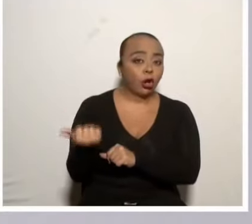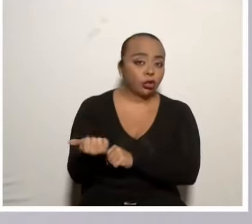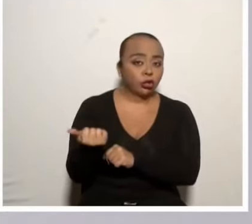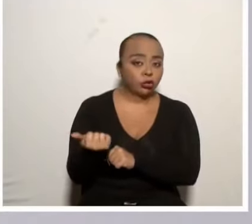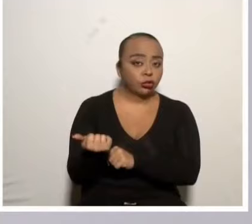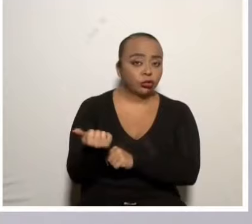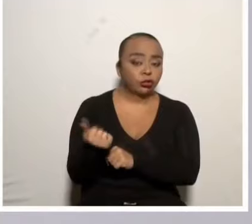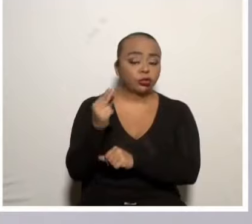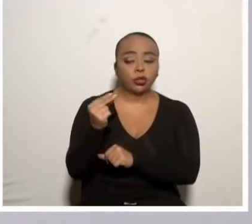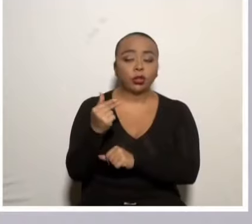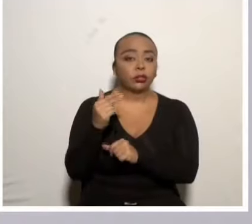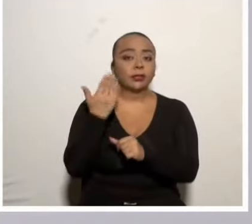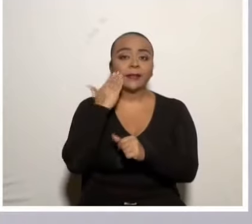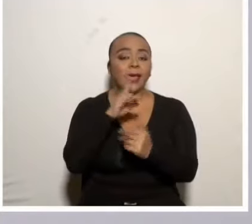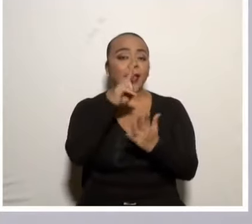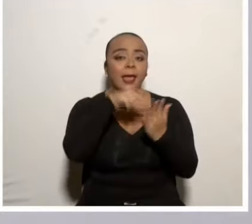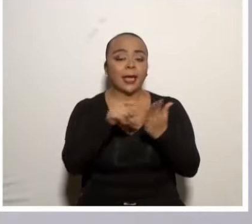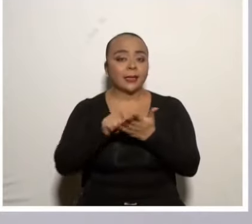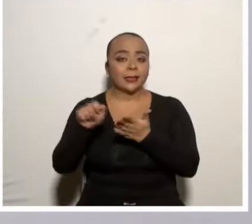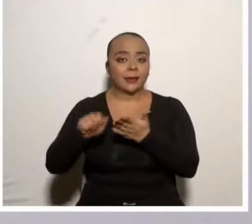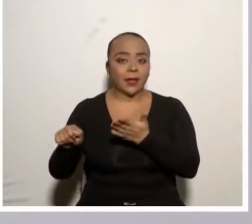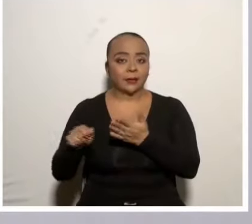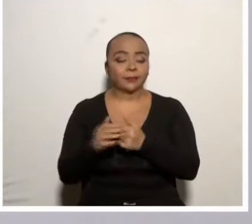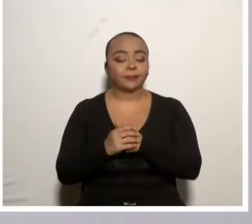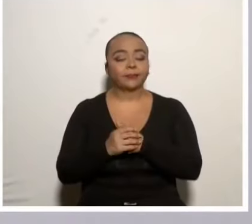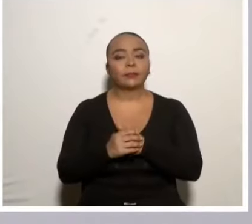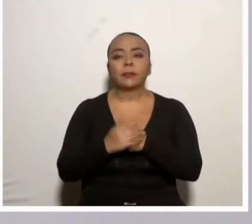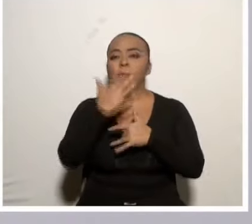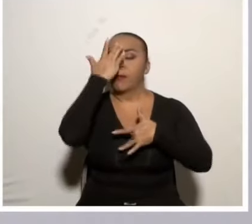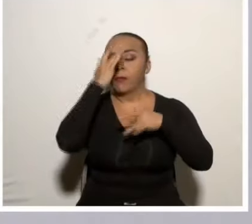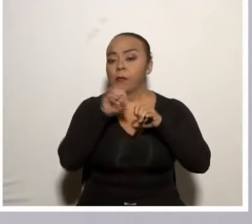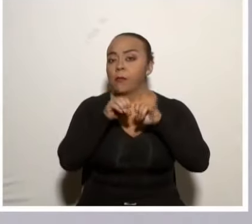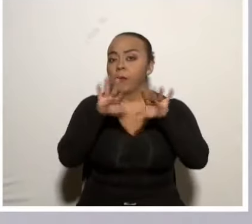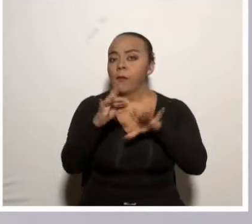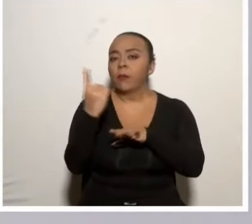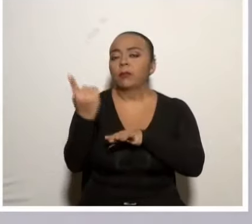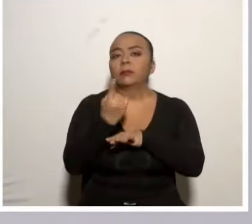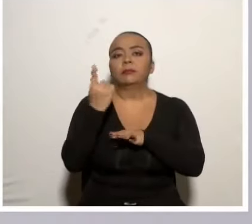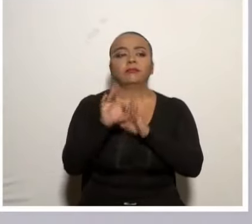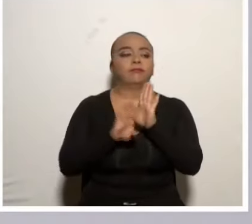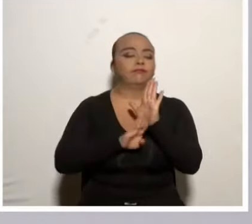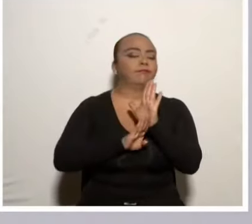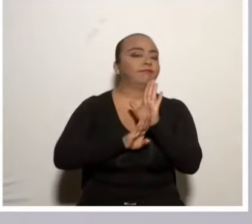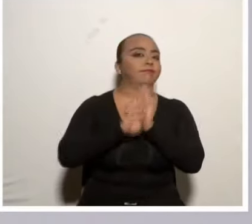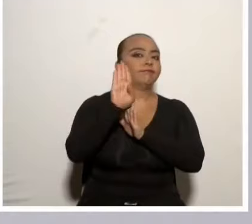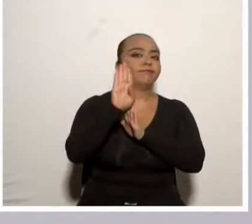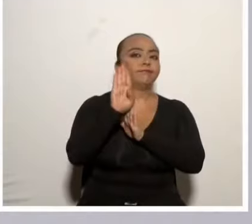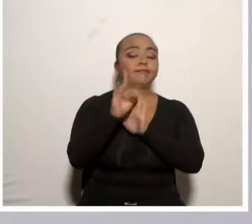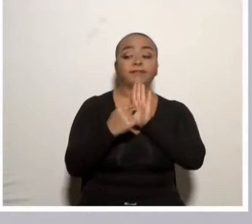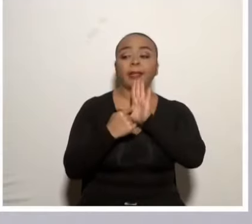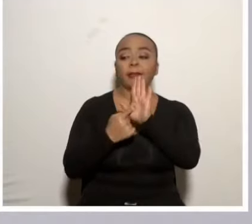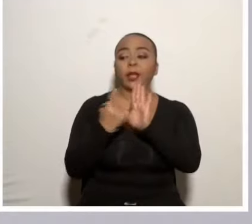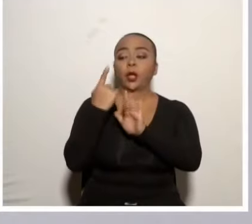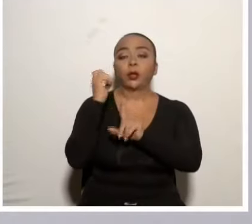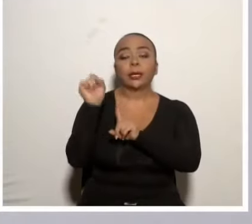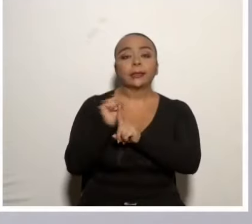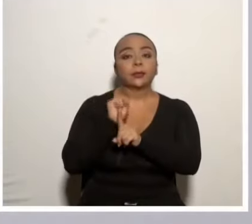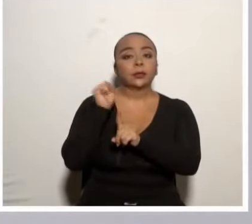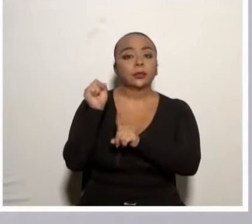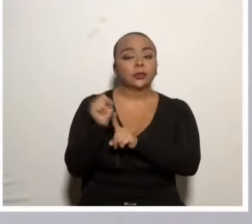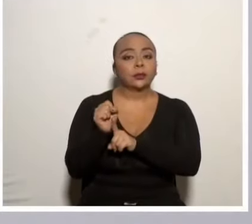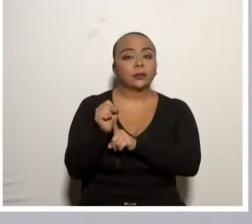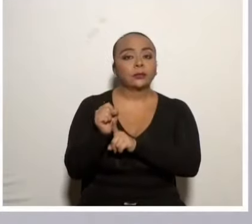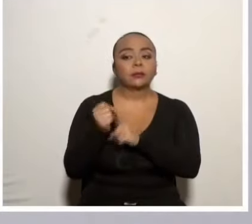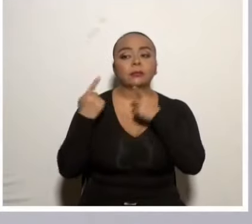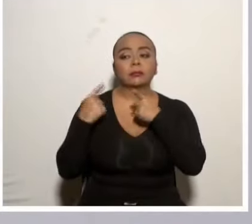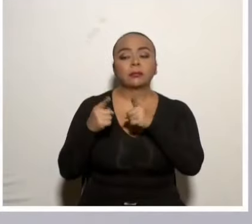tan siquiera alfabetizados. La pandemia solamente viene a incrementar el reflejo de una situación que se